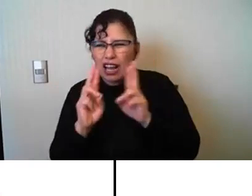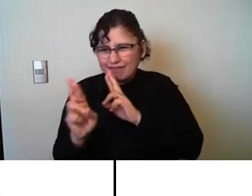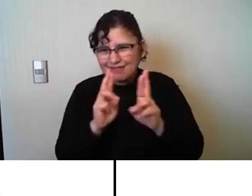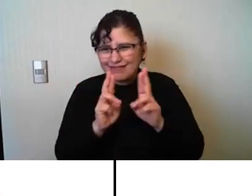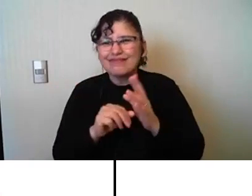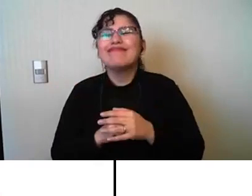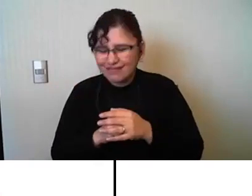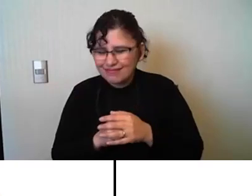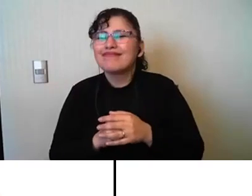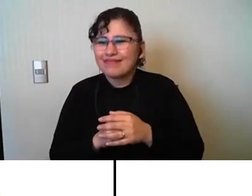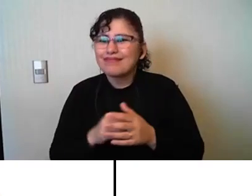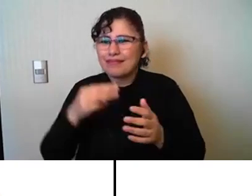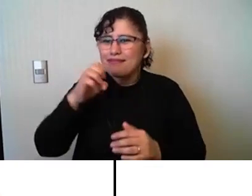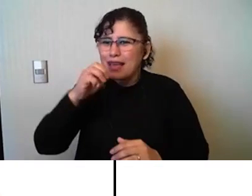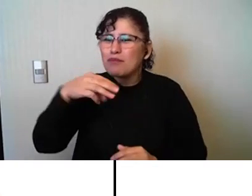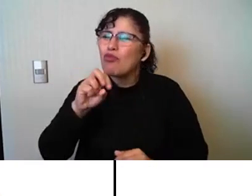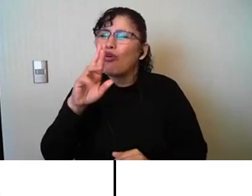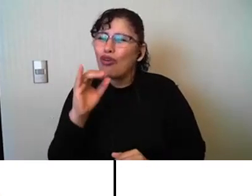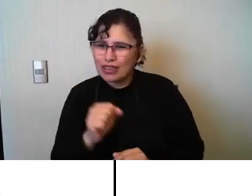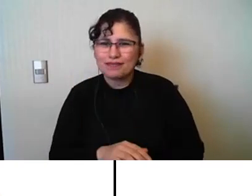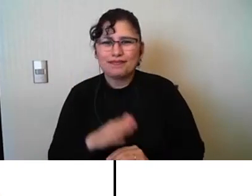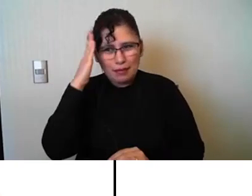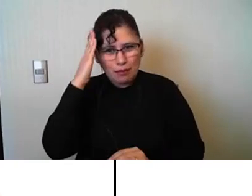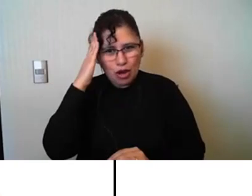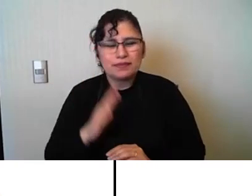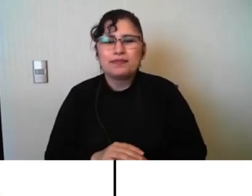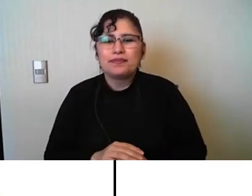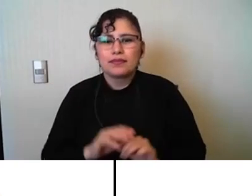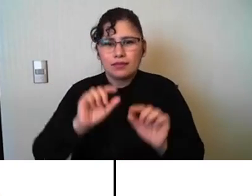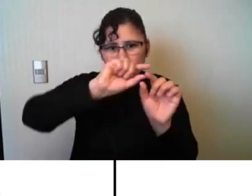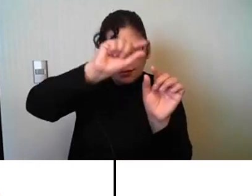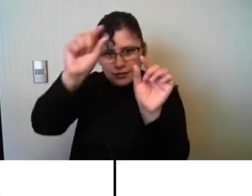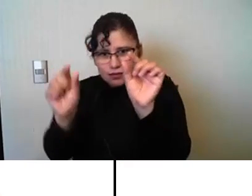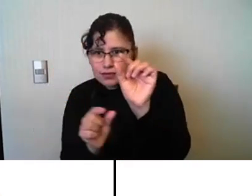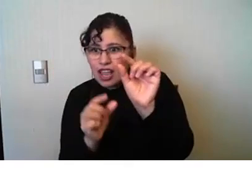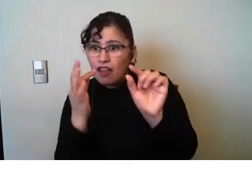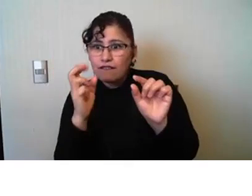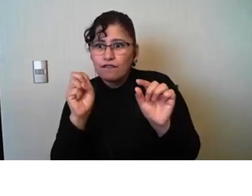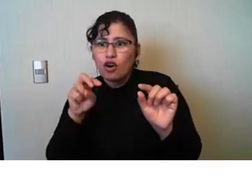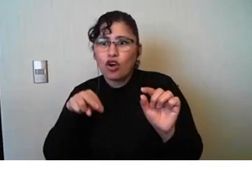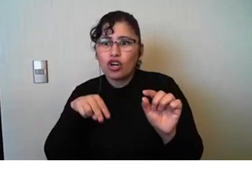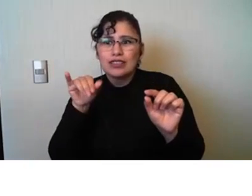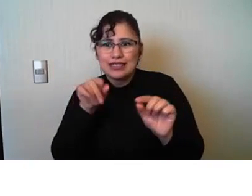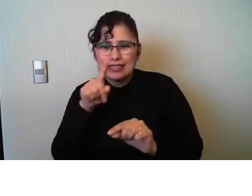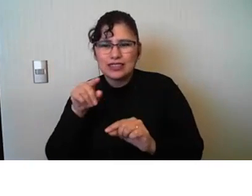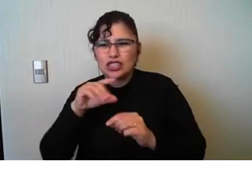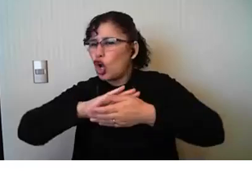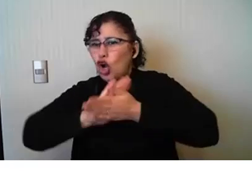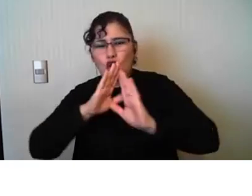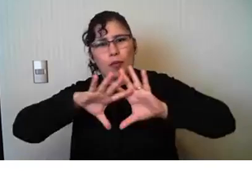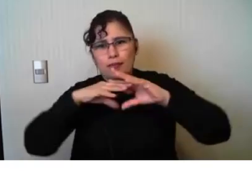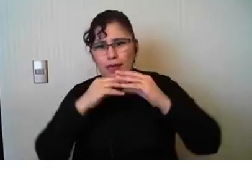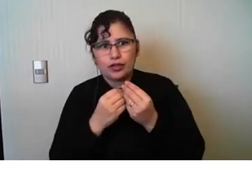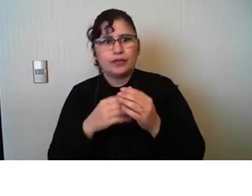vía mamilotalámica, y este es el fornix completo, que viene desde el hipocampo. Bueno, acá está